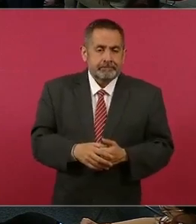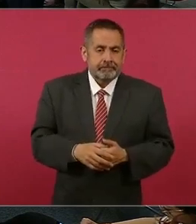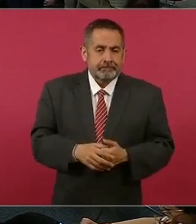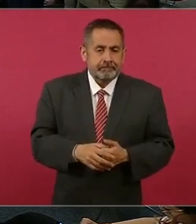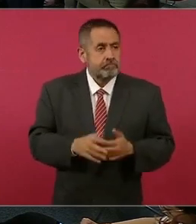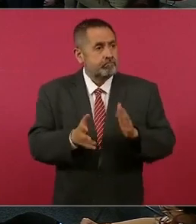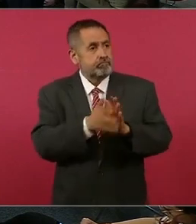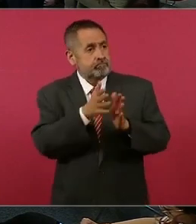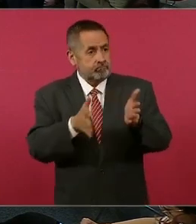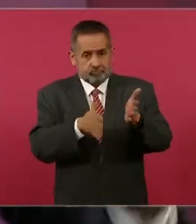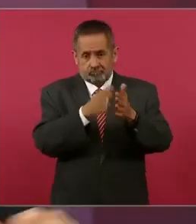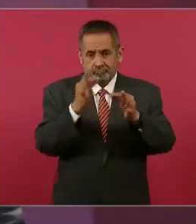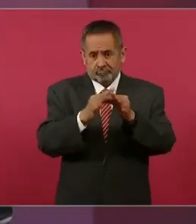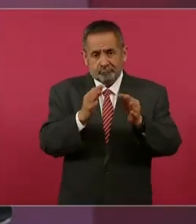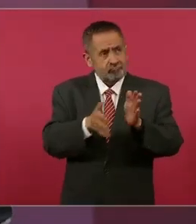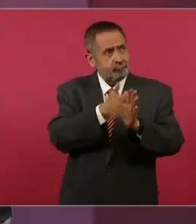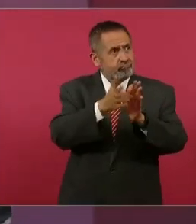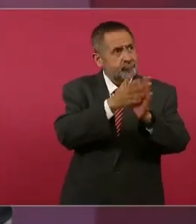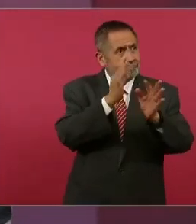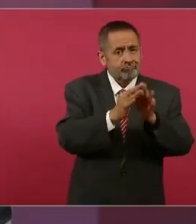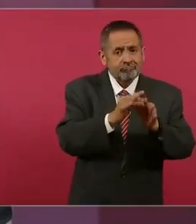ya con la cortina.